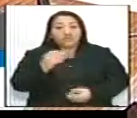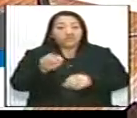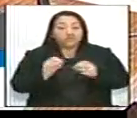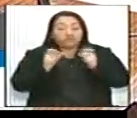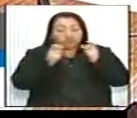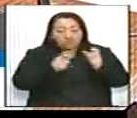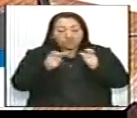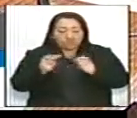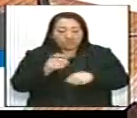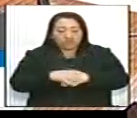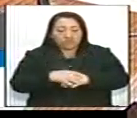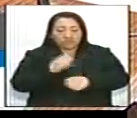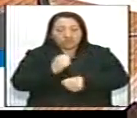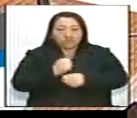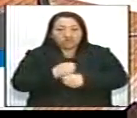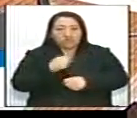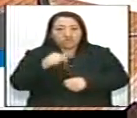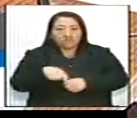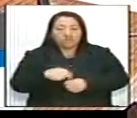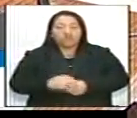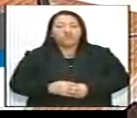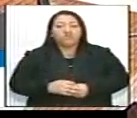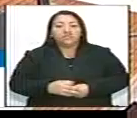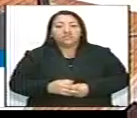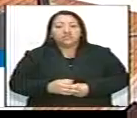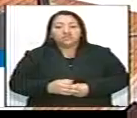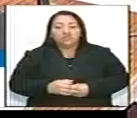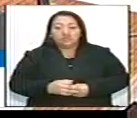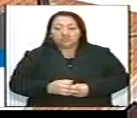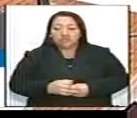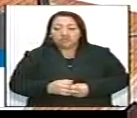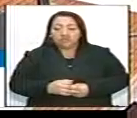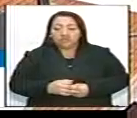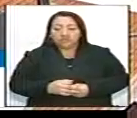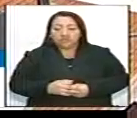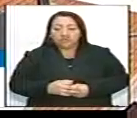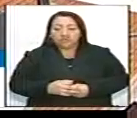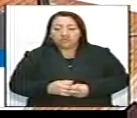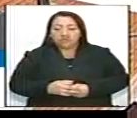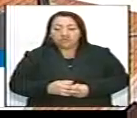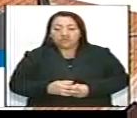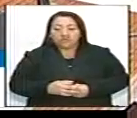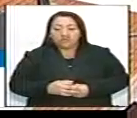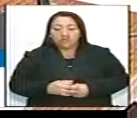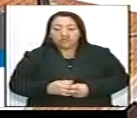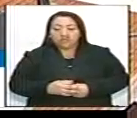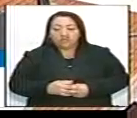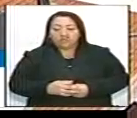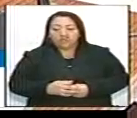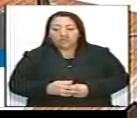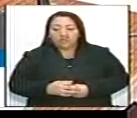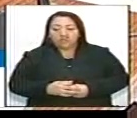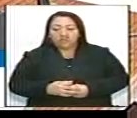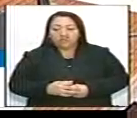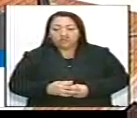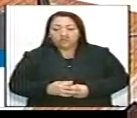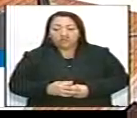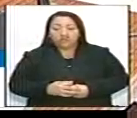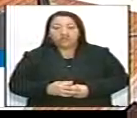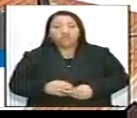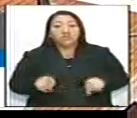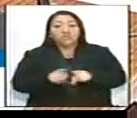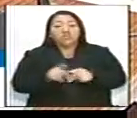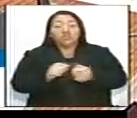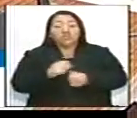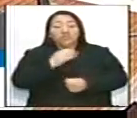el marco de esta herramienta. Los sectores, así como el Ministerio de Salud, son los